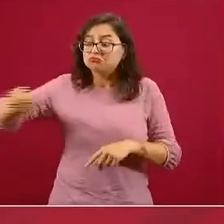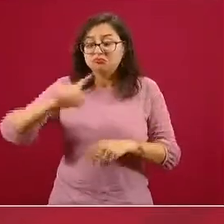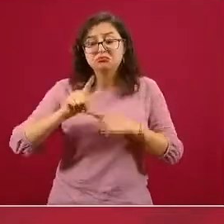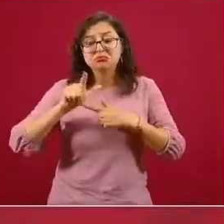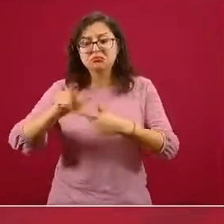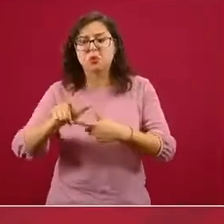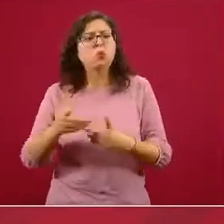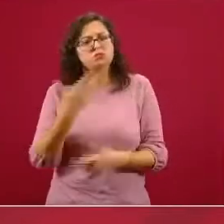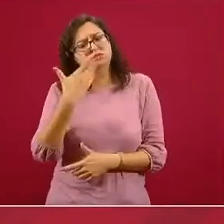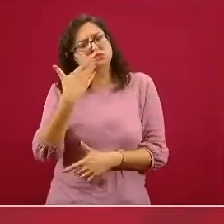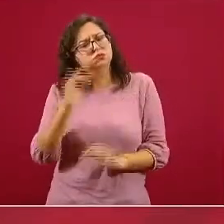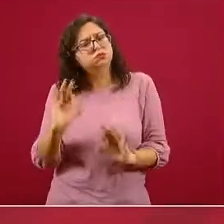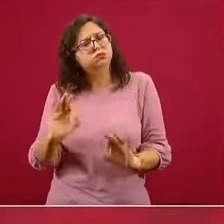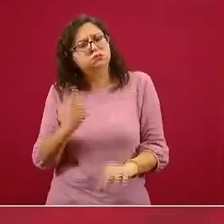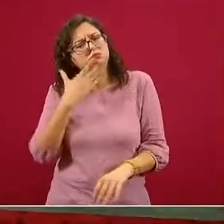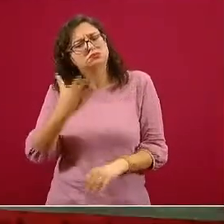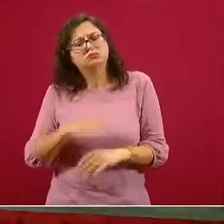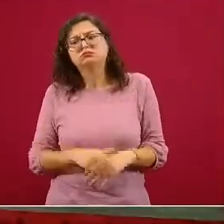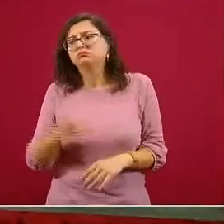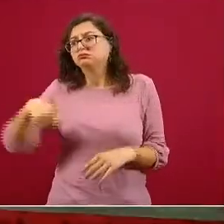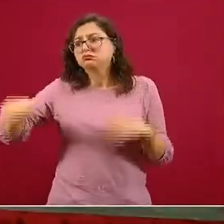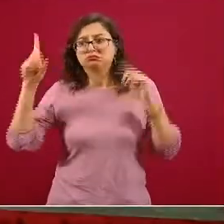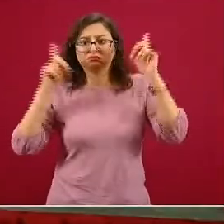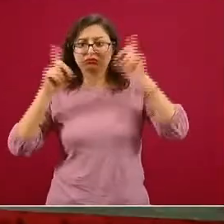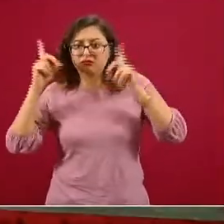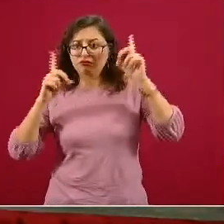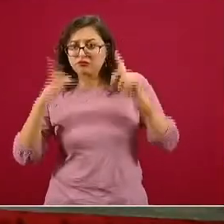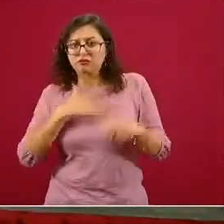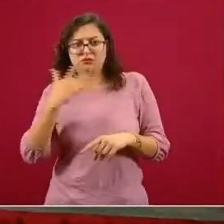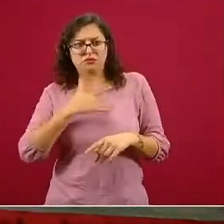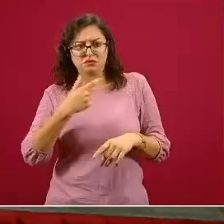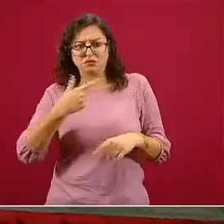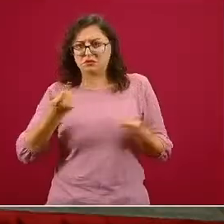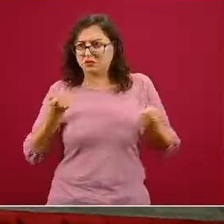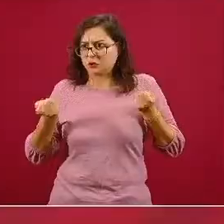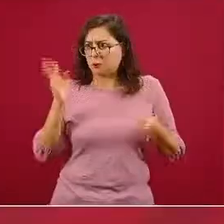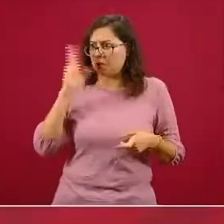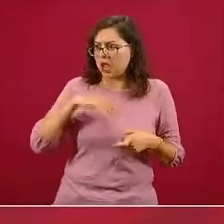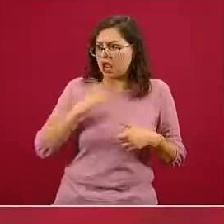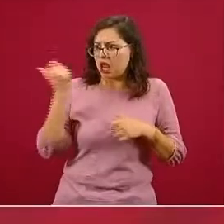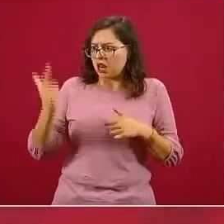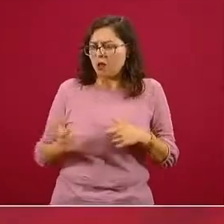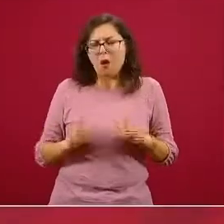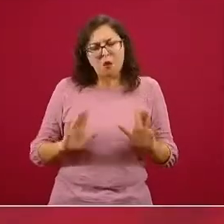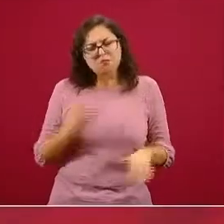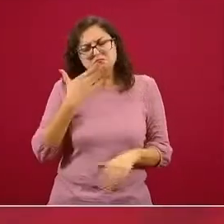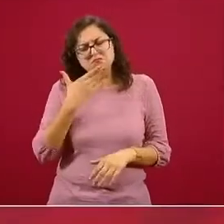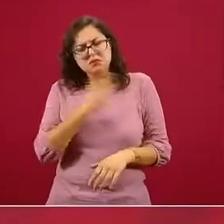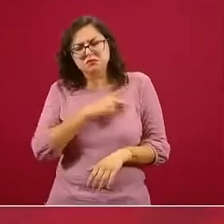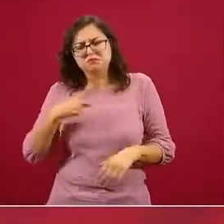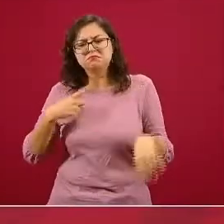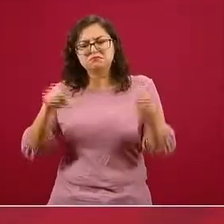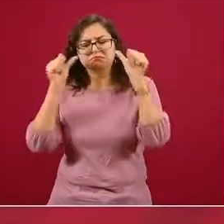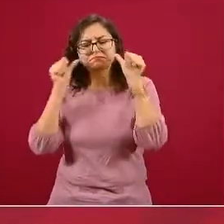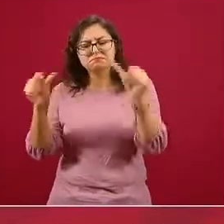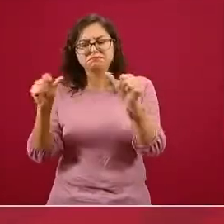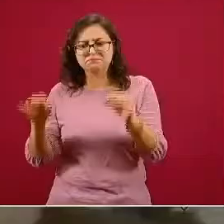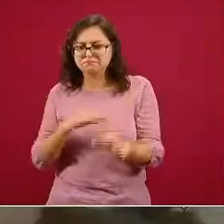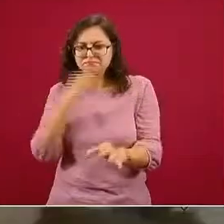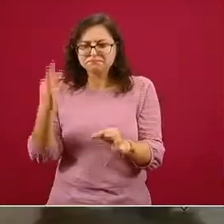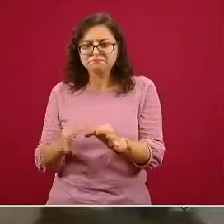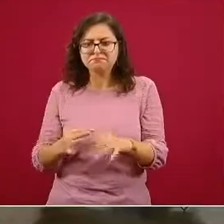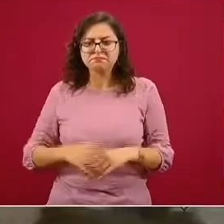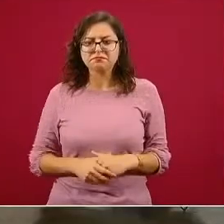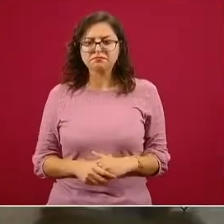siempre consideramos legítima. Nos parece que cualquiera que tenga esta perspectiva debe ser atendida y atendido en forma